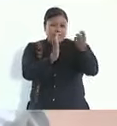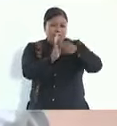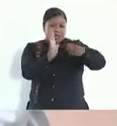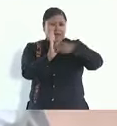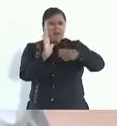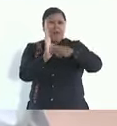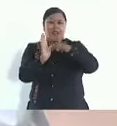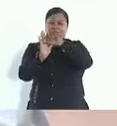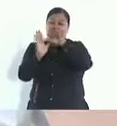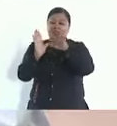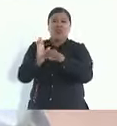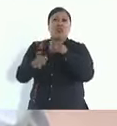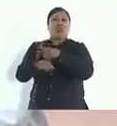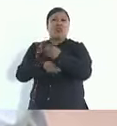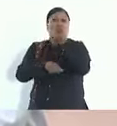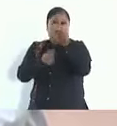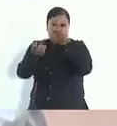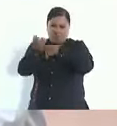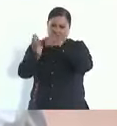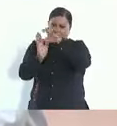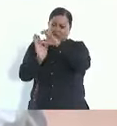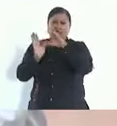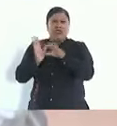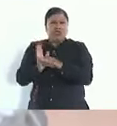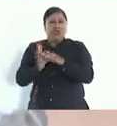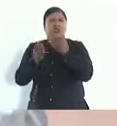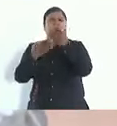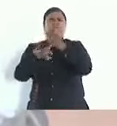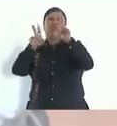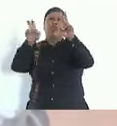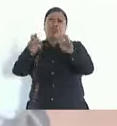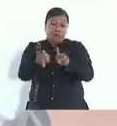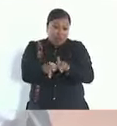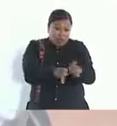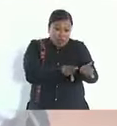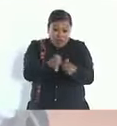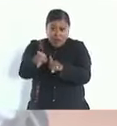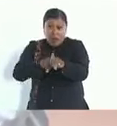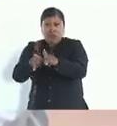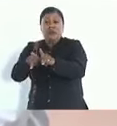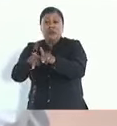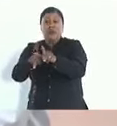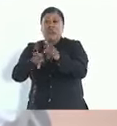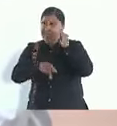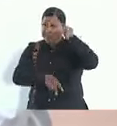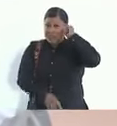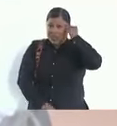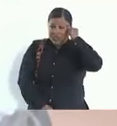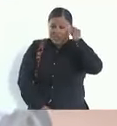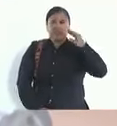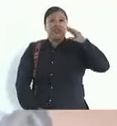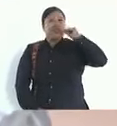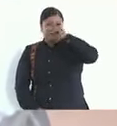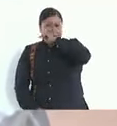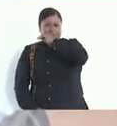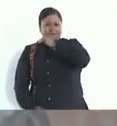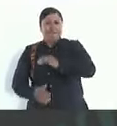artículo 2 constitucional en la materia de pueblos indígenas y afroamericanos.